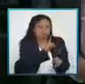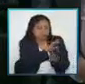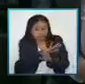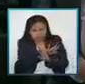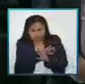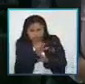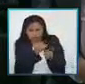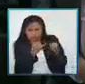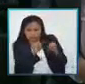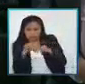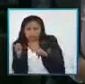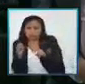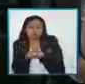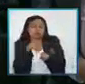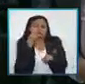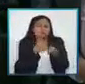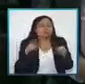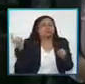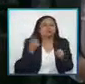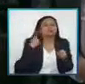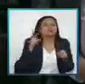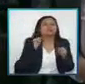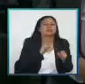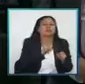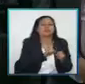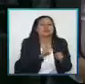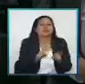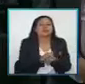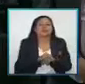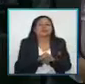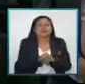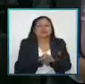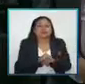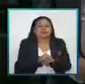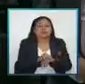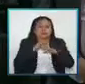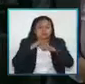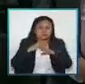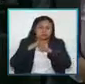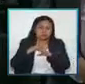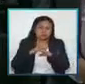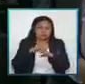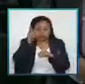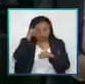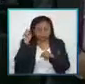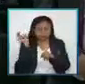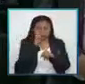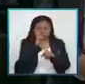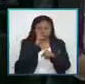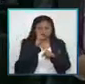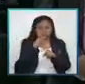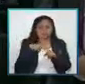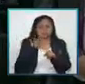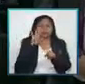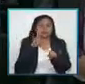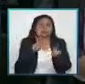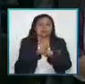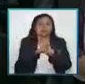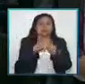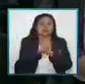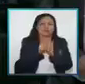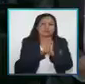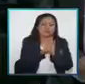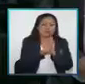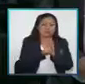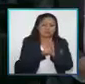autónomas, cuyos fines principales son velar por el estricto cumplimiento de las